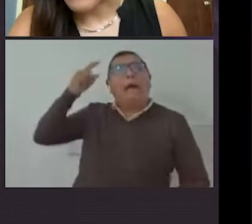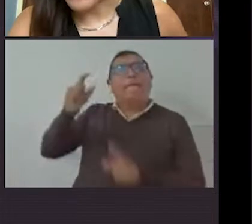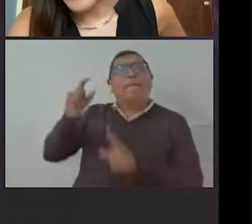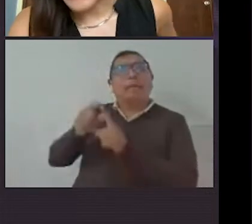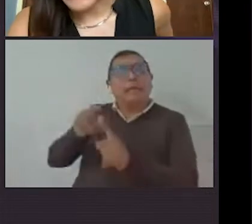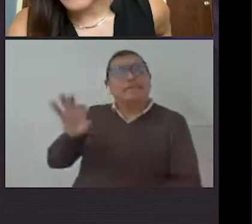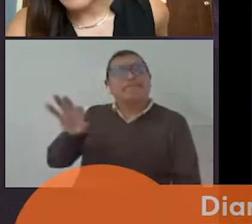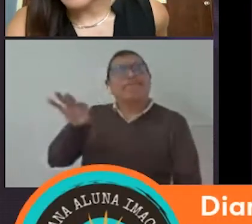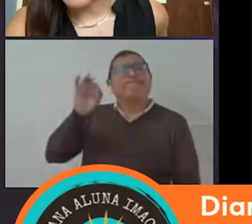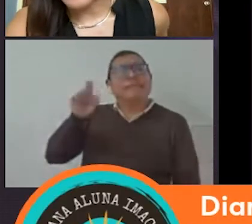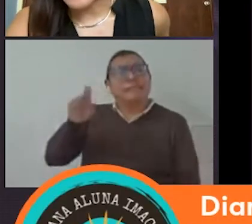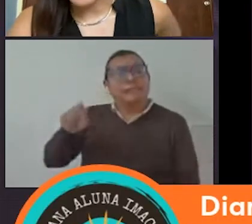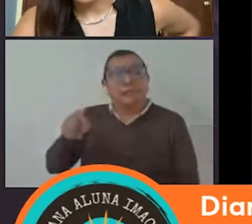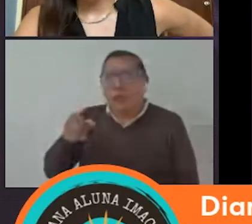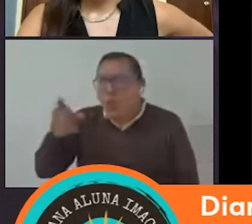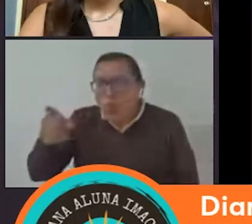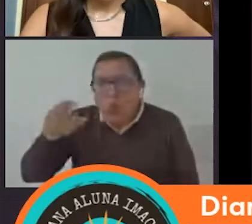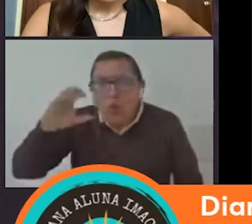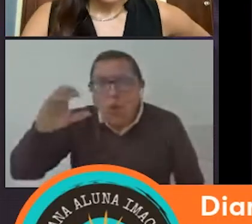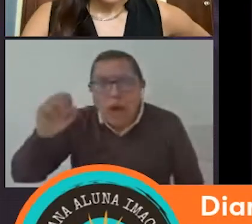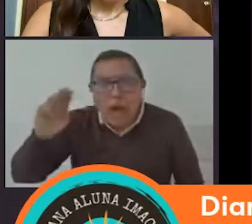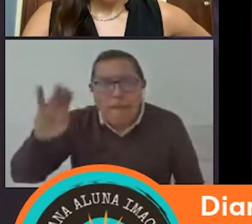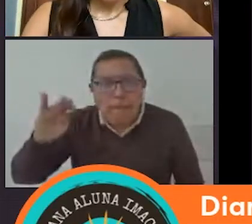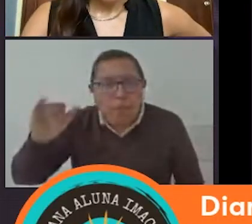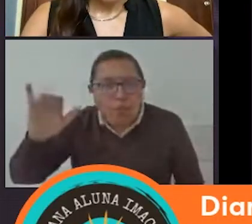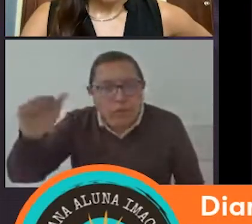Desde Camboya, Diana, bienvenida.